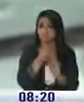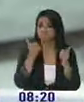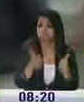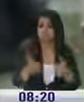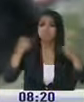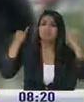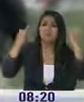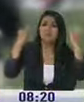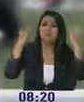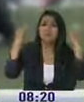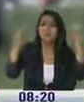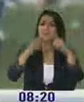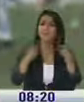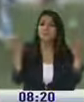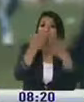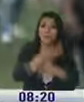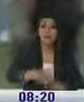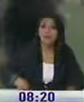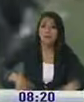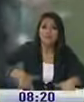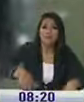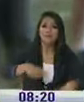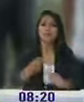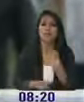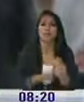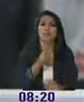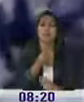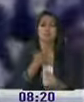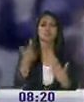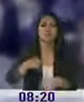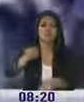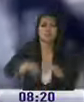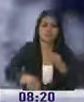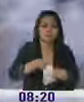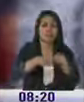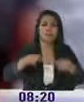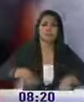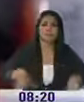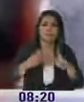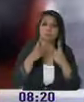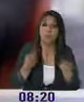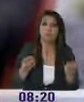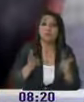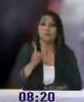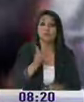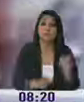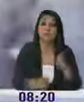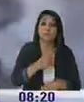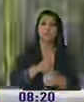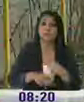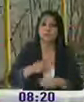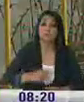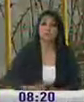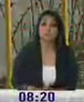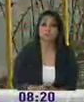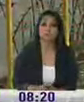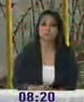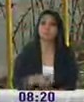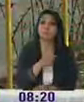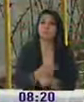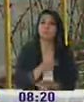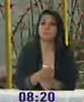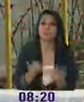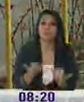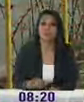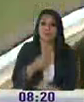parecer, al final del día, lo único que quedó fueron considerables daños e incluso personas heridas. Por ello, en estos